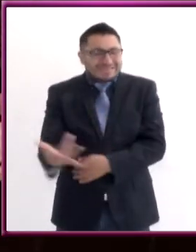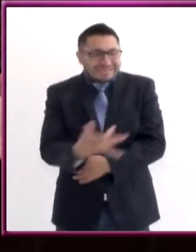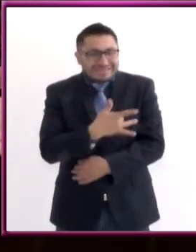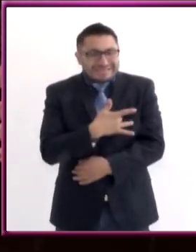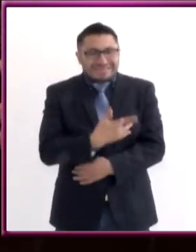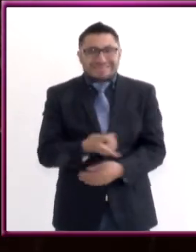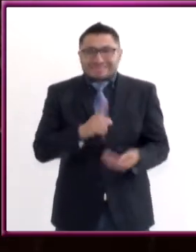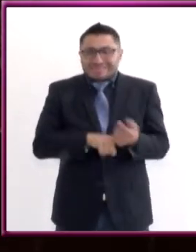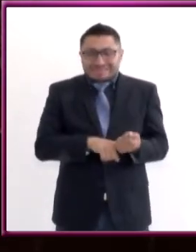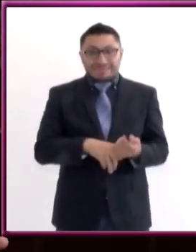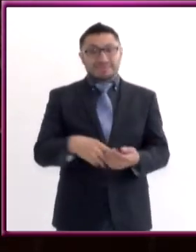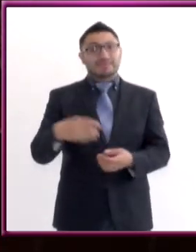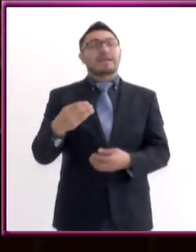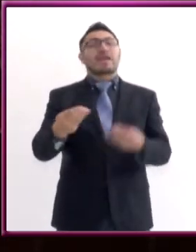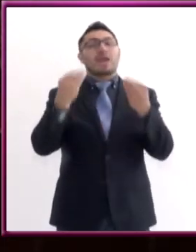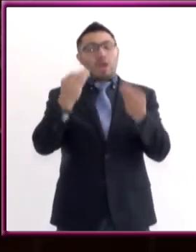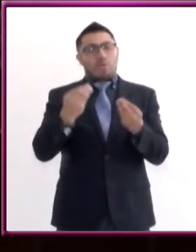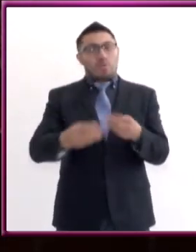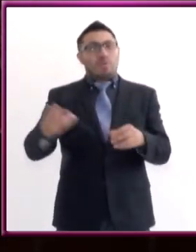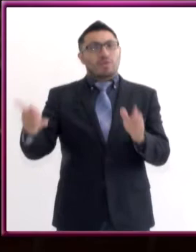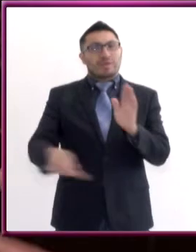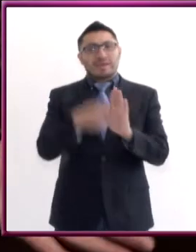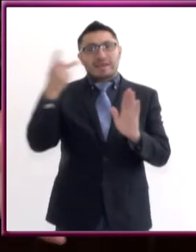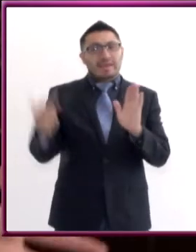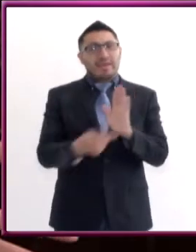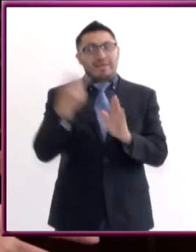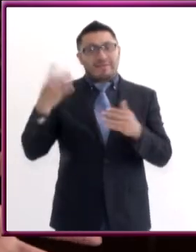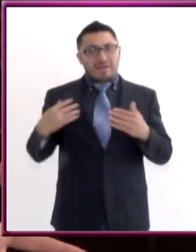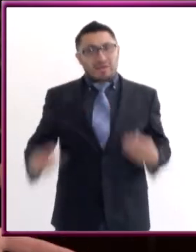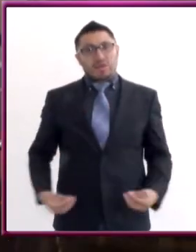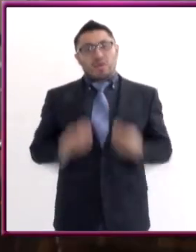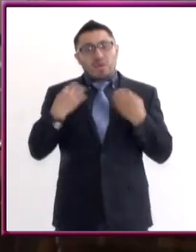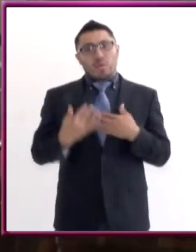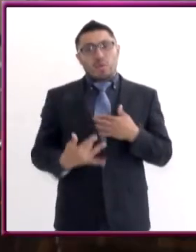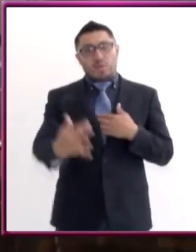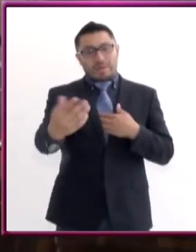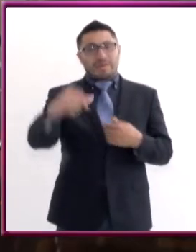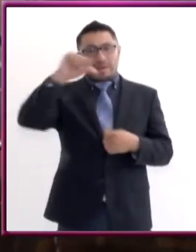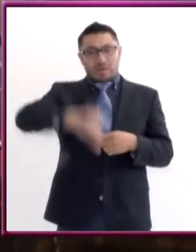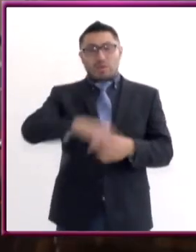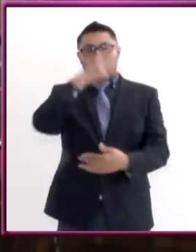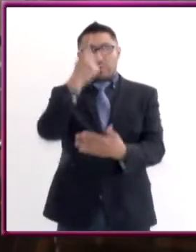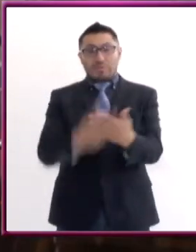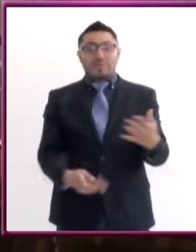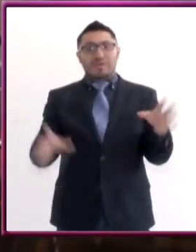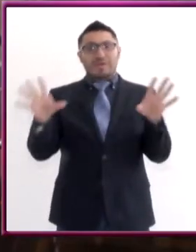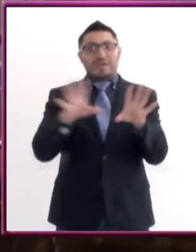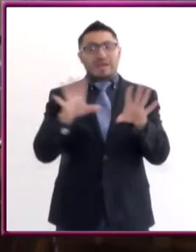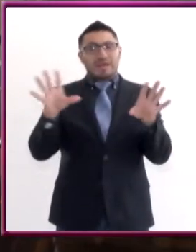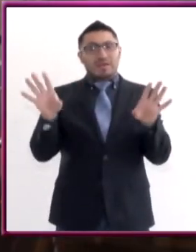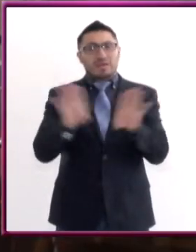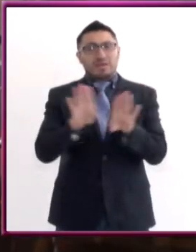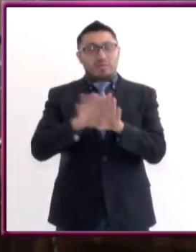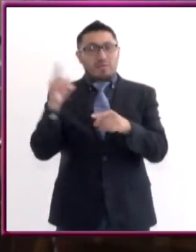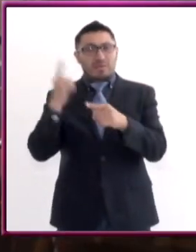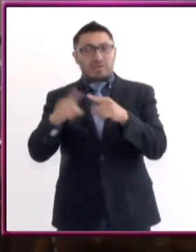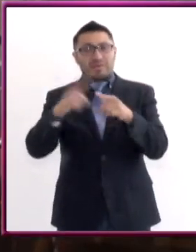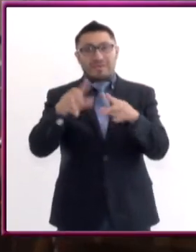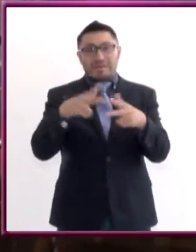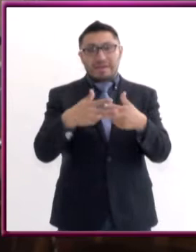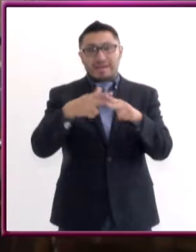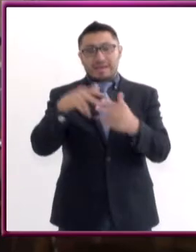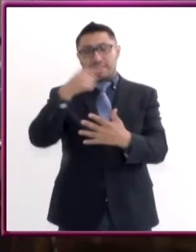indeterminado. Pasaremos por él muchas veces a lo largo de la vida. En este programa veremos diferentes herramientas